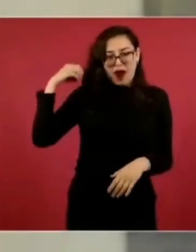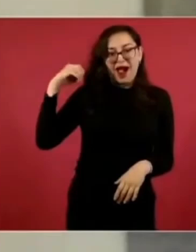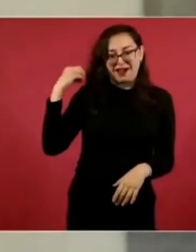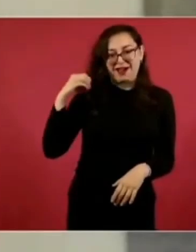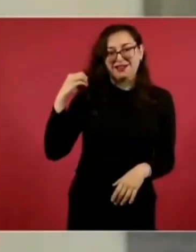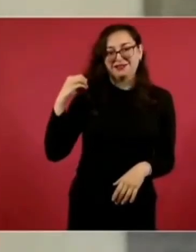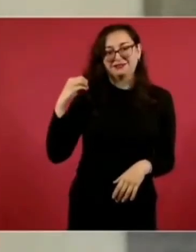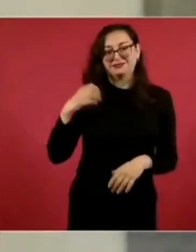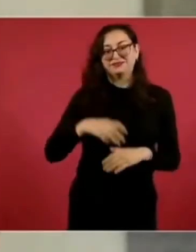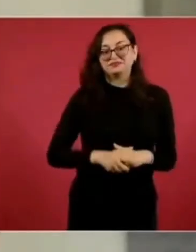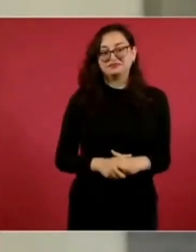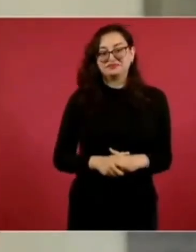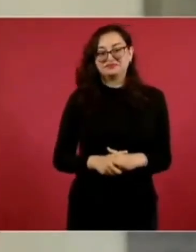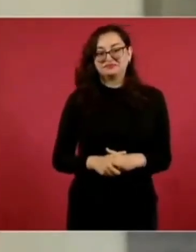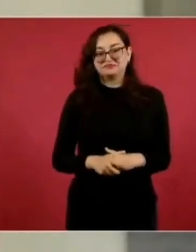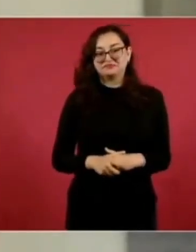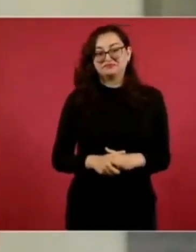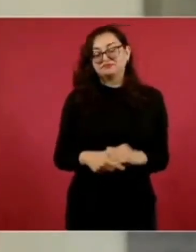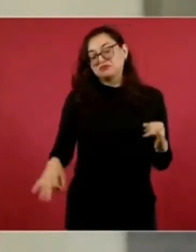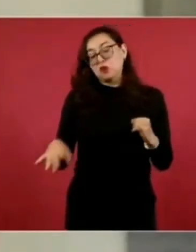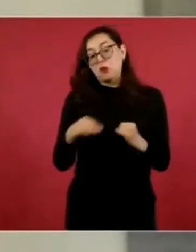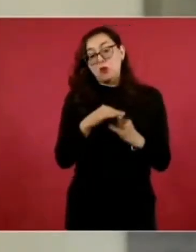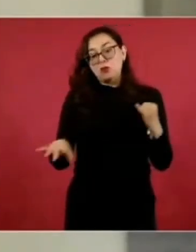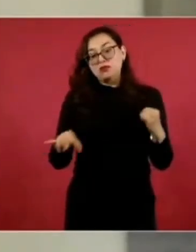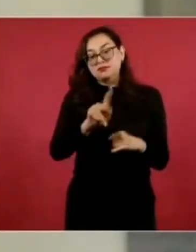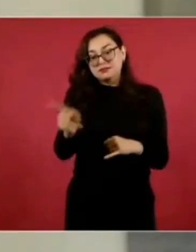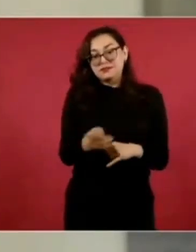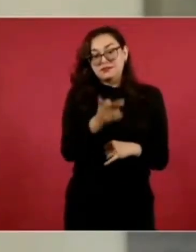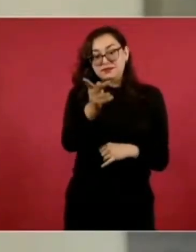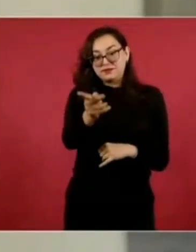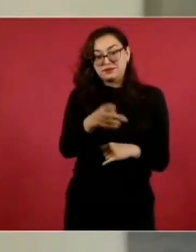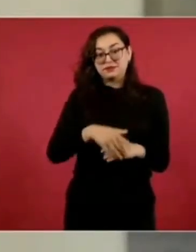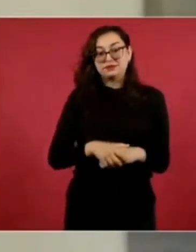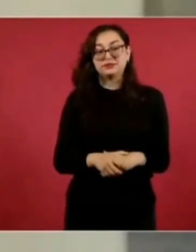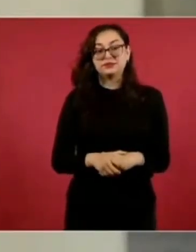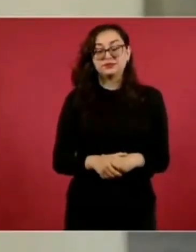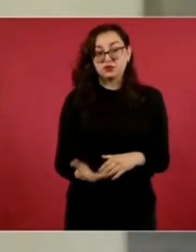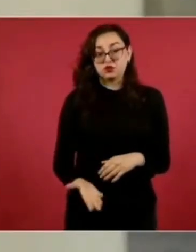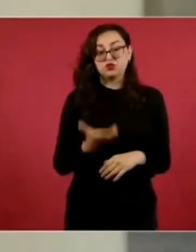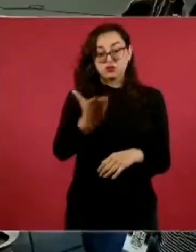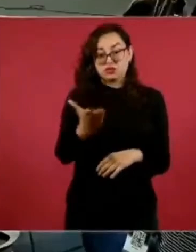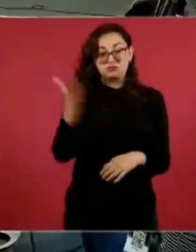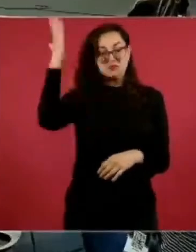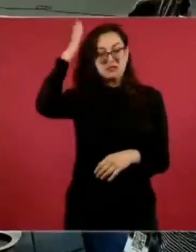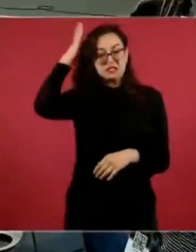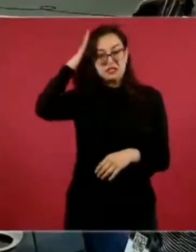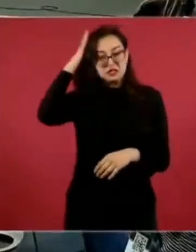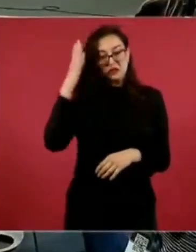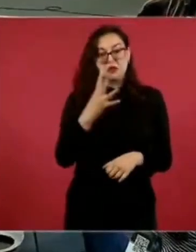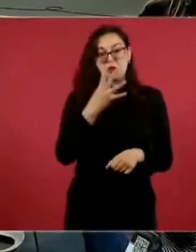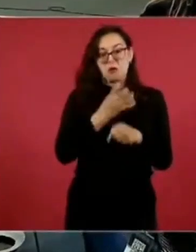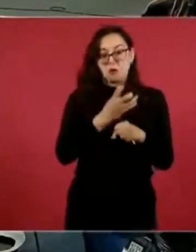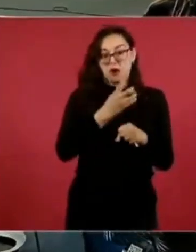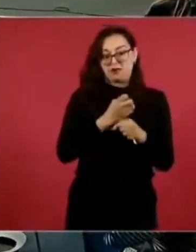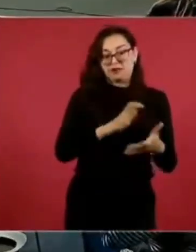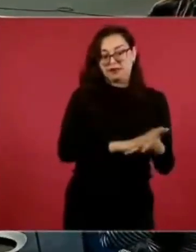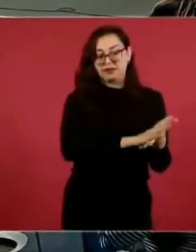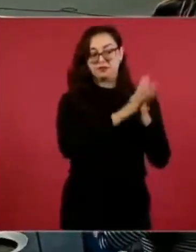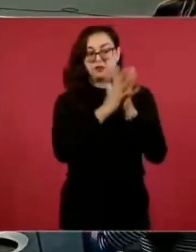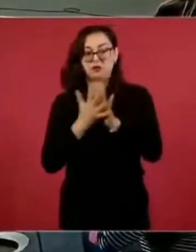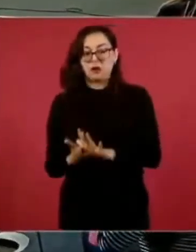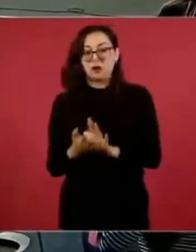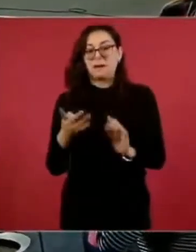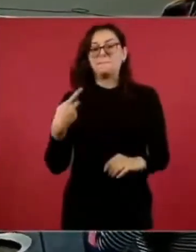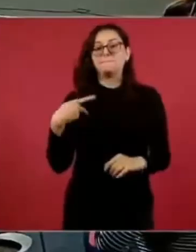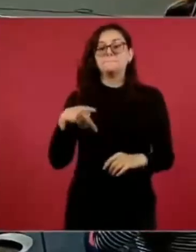Y pues ya mi última pregunta, presidente, también preguntarle, usted encabeza la cuarta transformación. Sin en cambio, tengo una